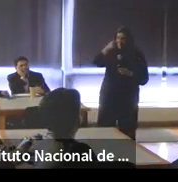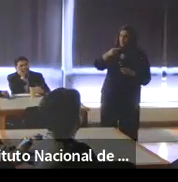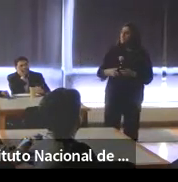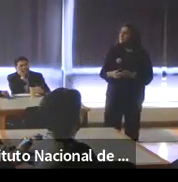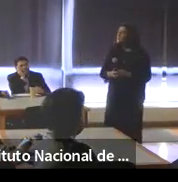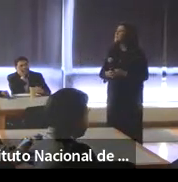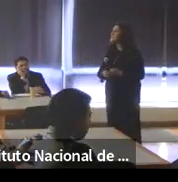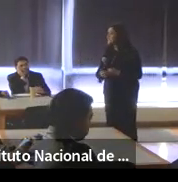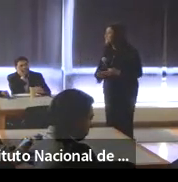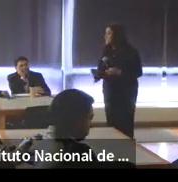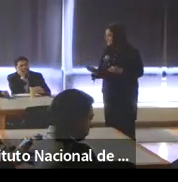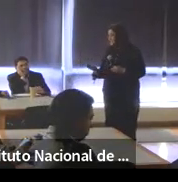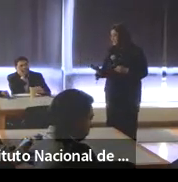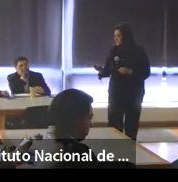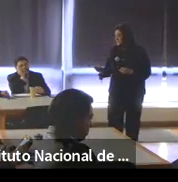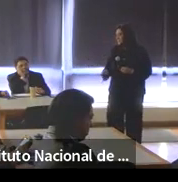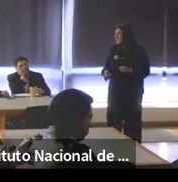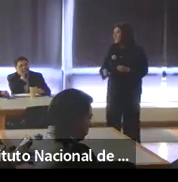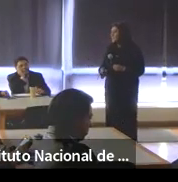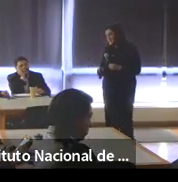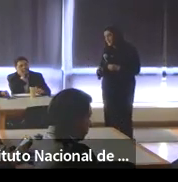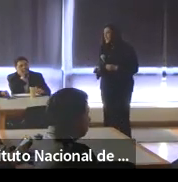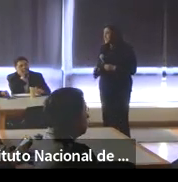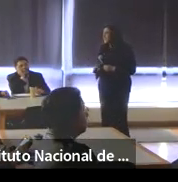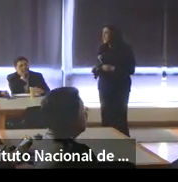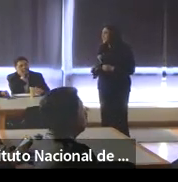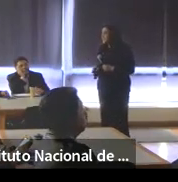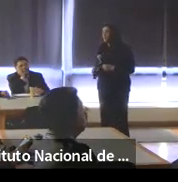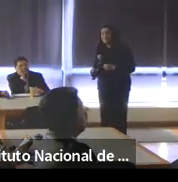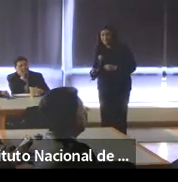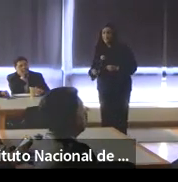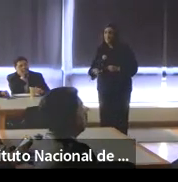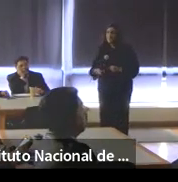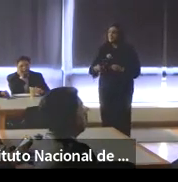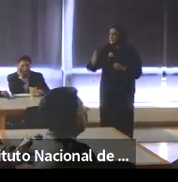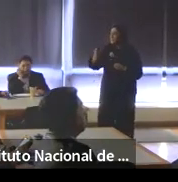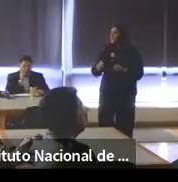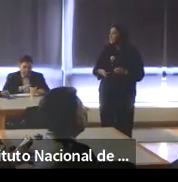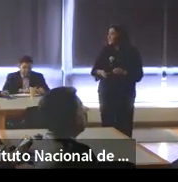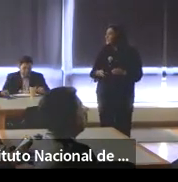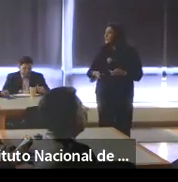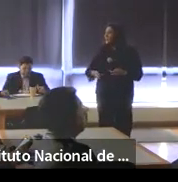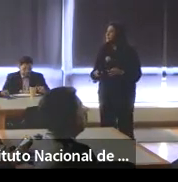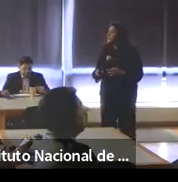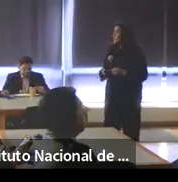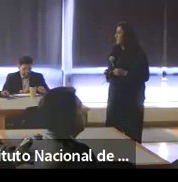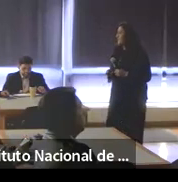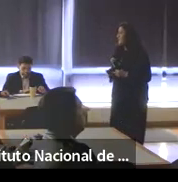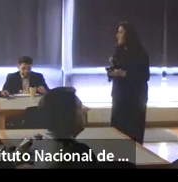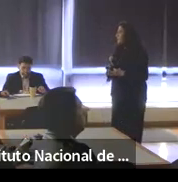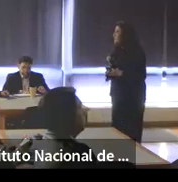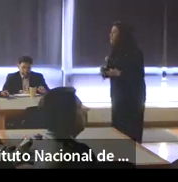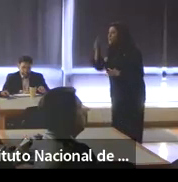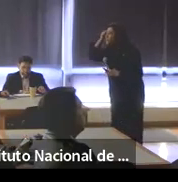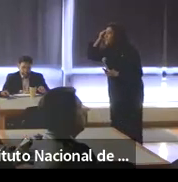tiene que ver con esas organizaciones resilientes y tiene que ver también con que seas capaz de decirle a tu jefe Cuál es tu problema